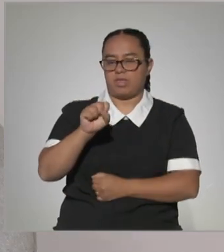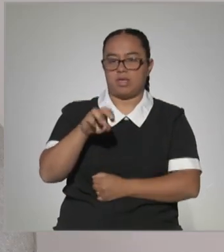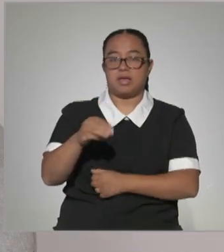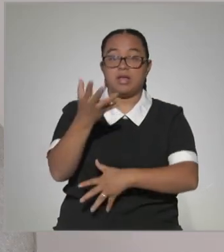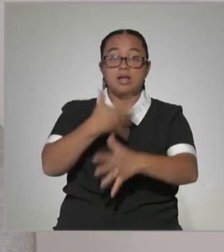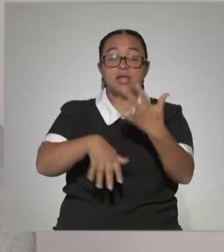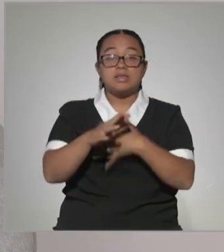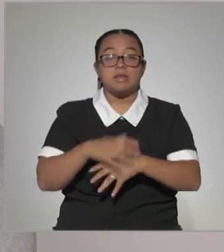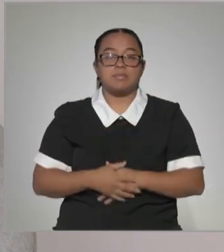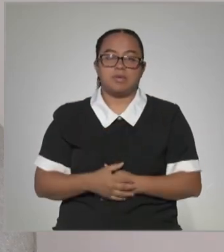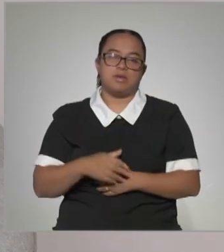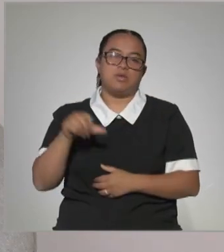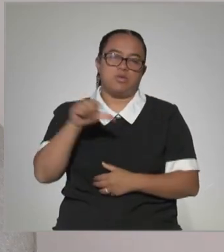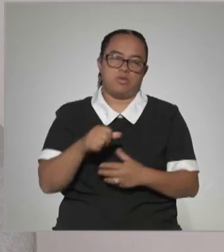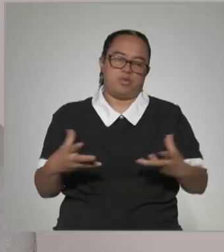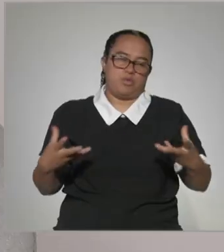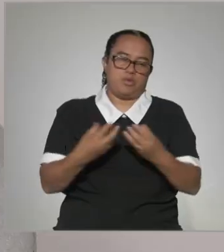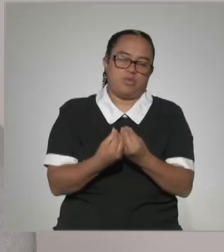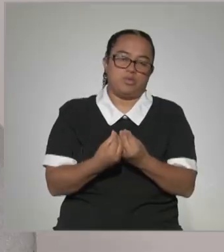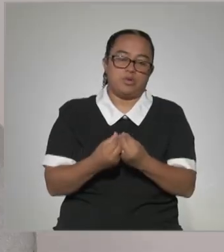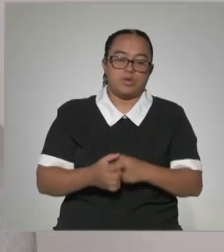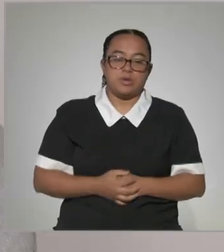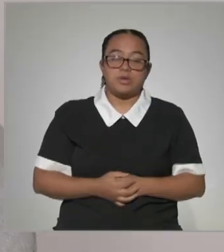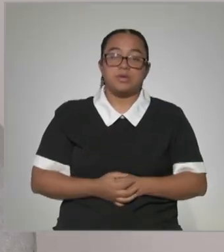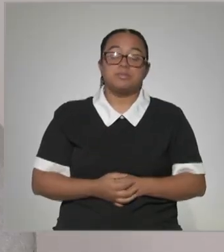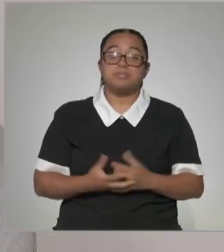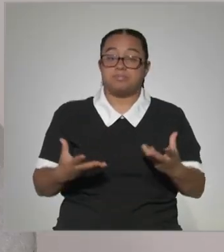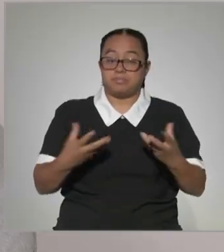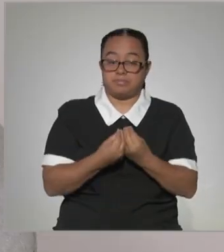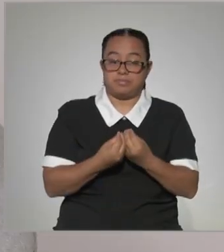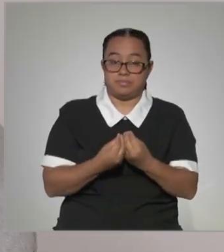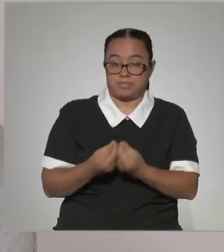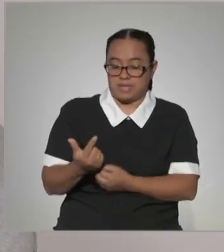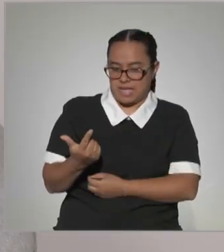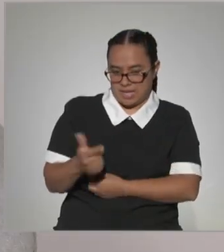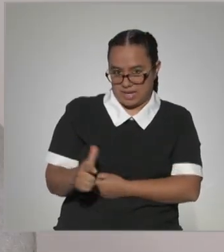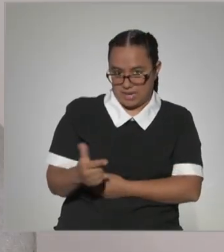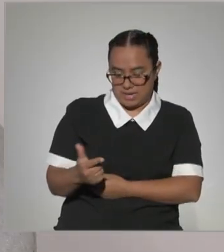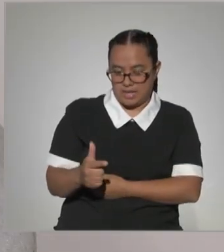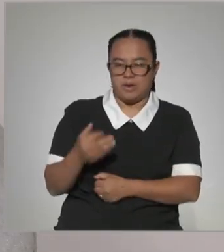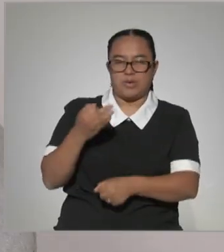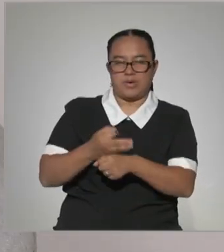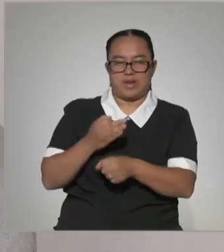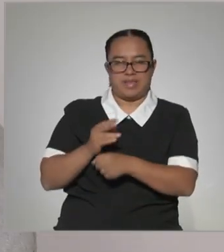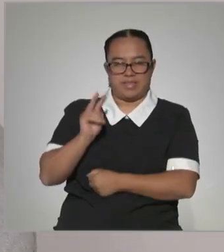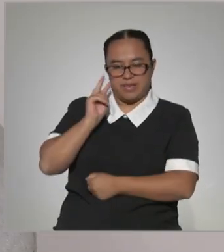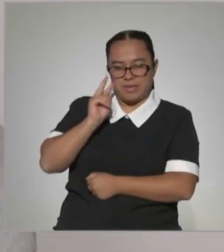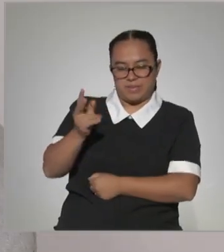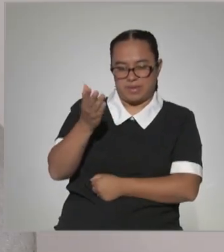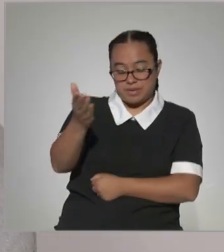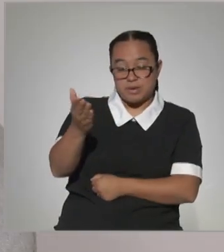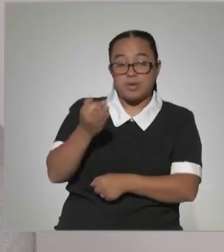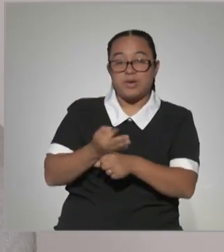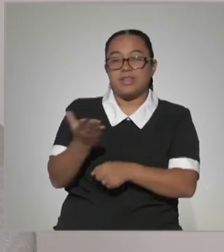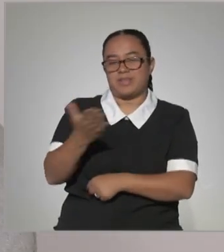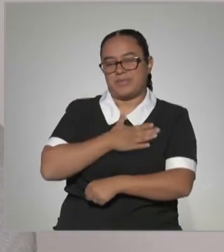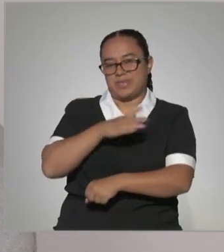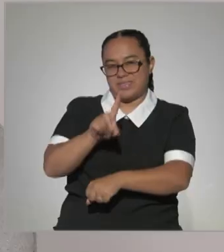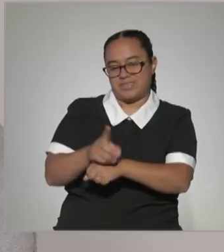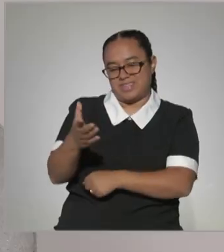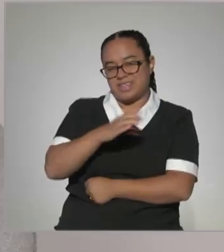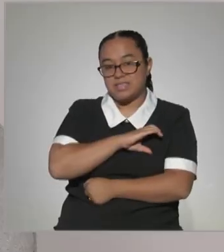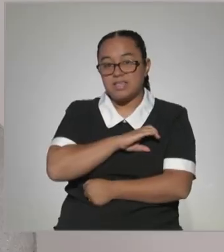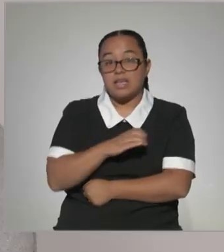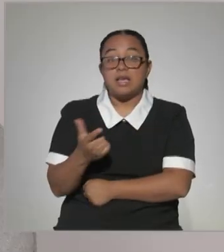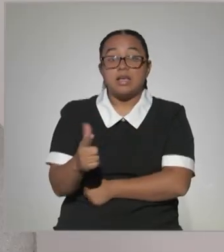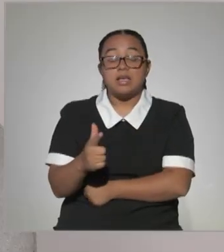de señas mexicanas que me acompañan el día de hoy. Está con nosotros Lía Vadillo, que es a la que están viendo ustedes en su pantalla. Buenos días, querida